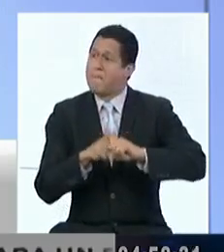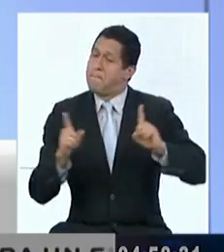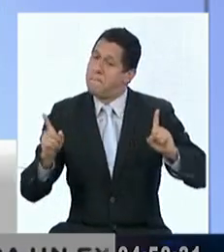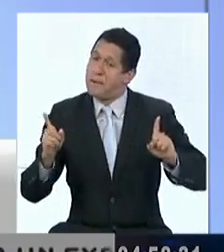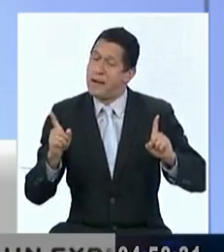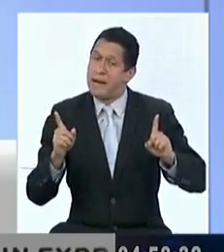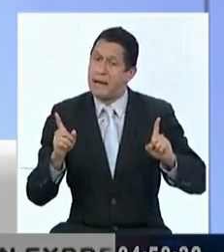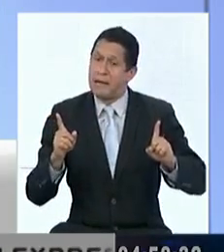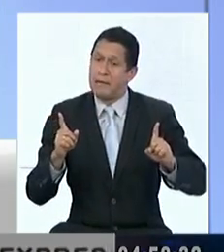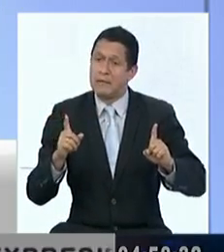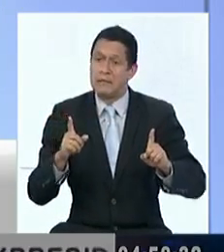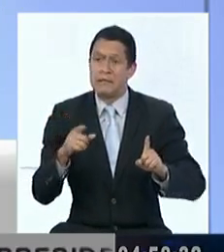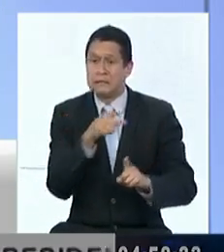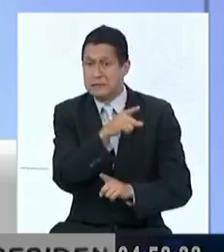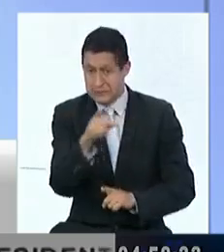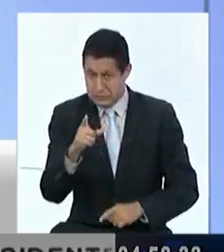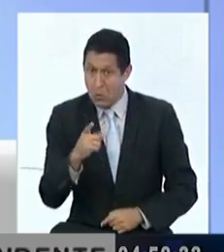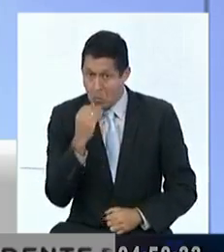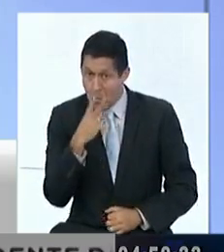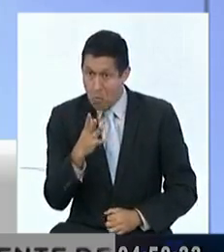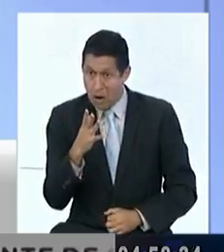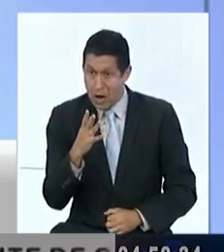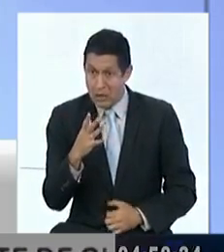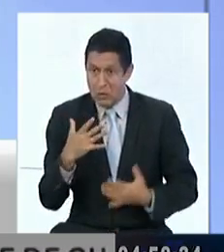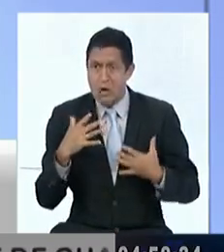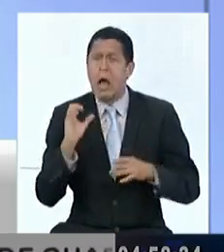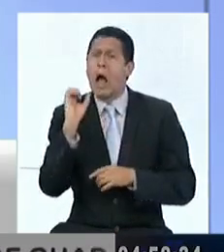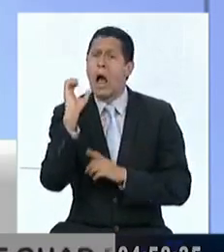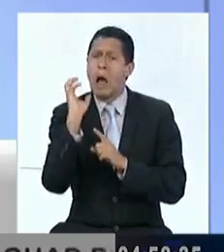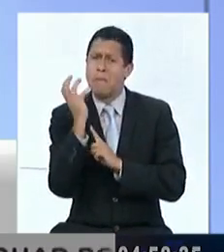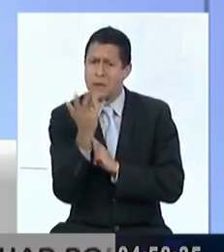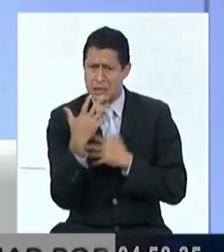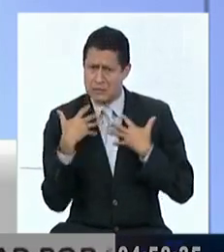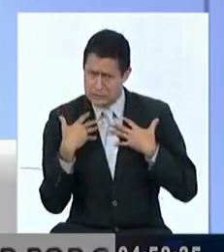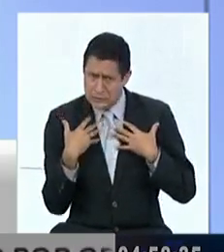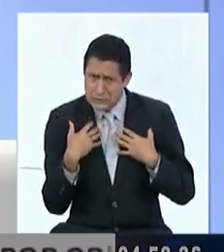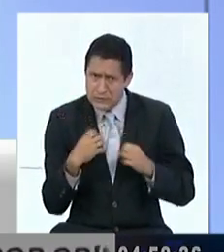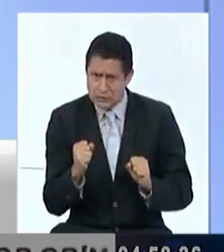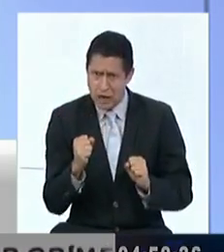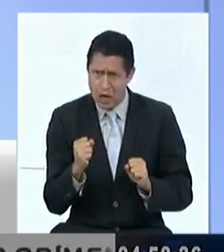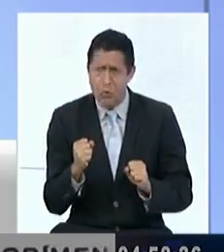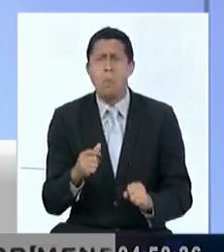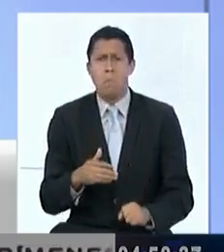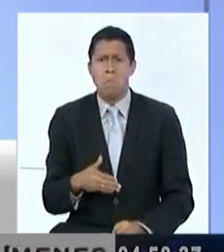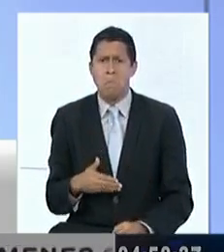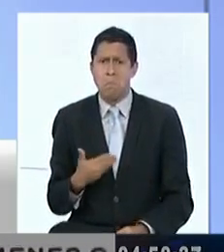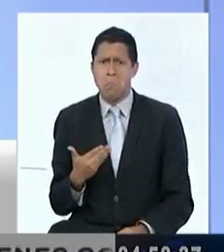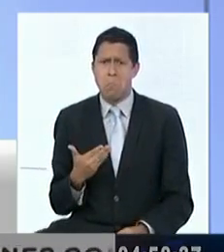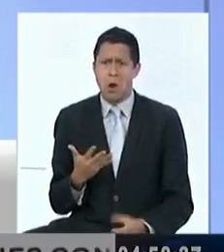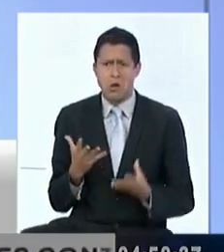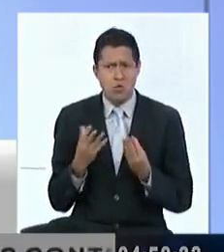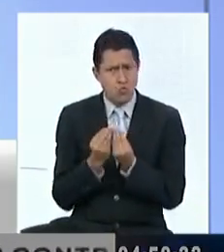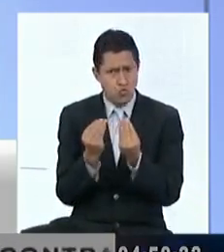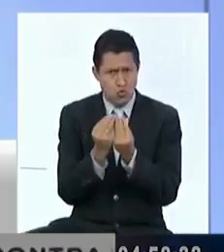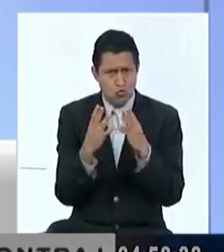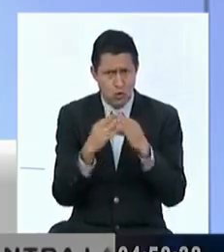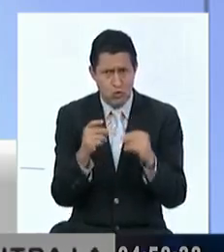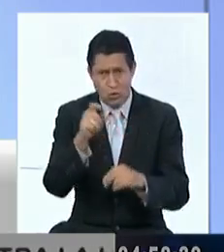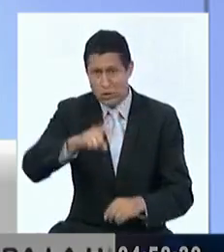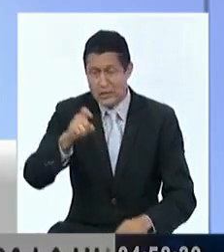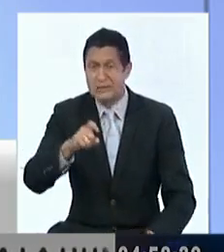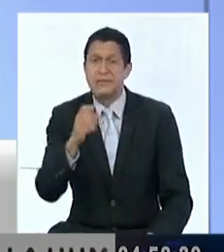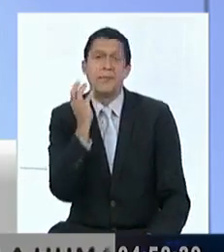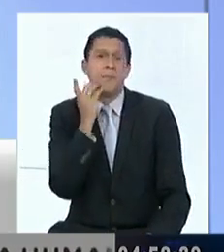eso lo indicó si es pertinente para un ambiente sano laboral tenerlos en la organización a la mano de todo aquel que necesite de